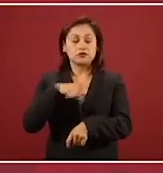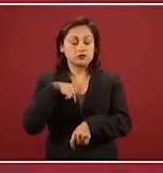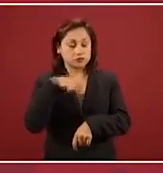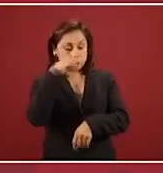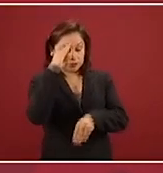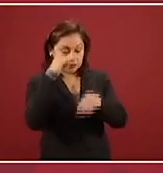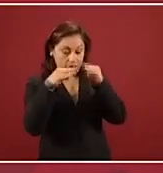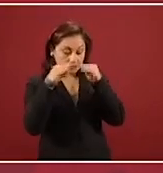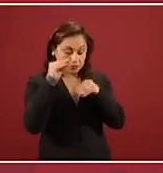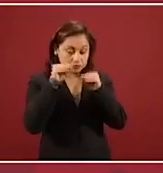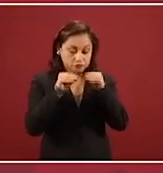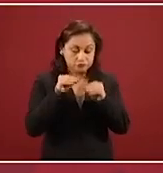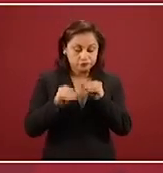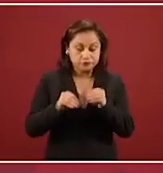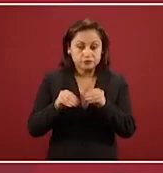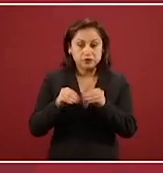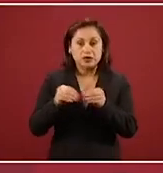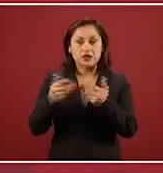pero